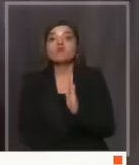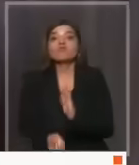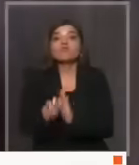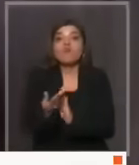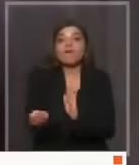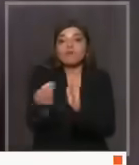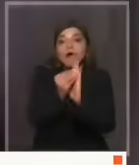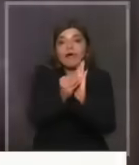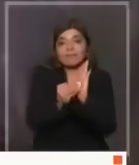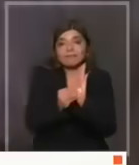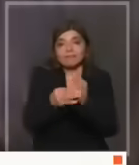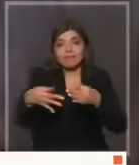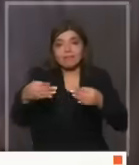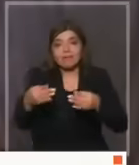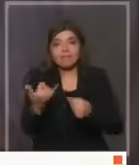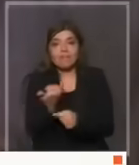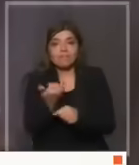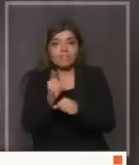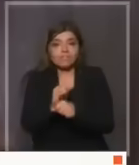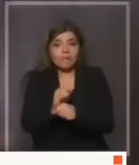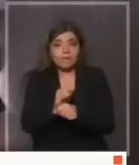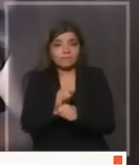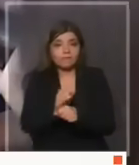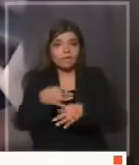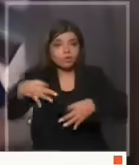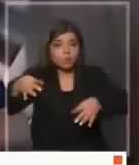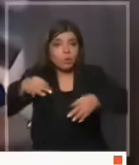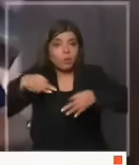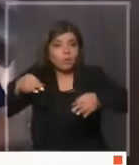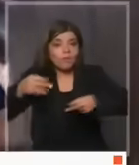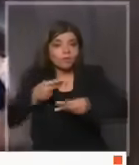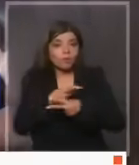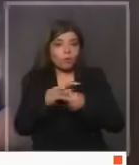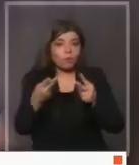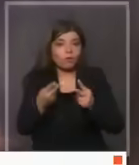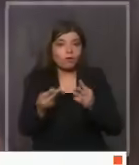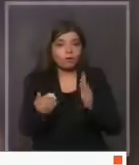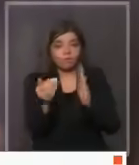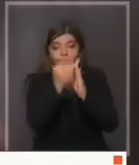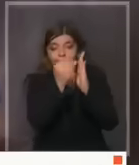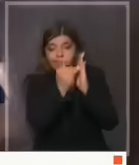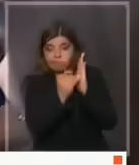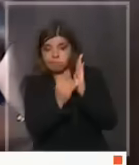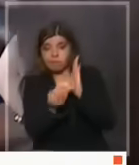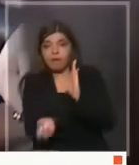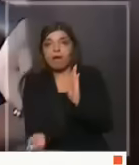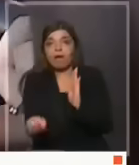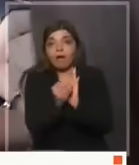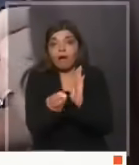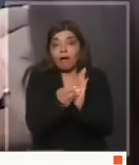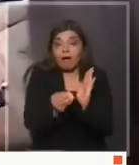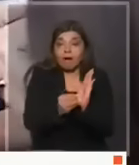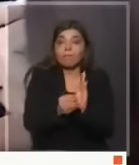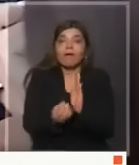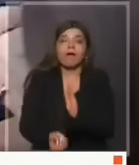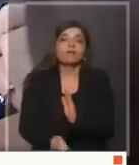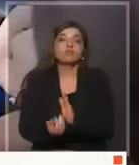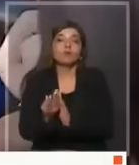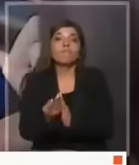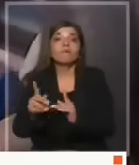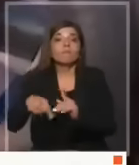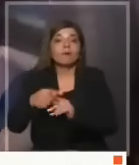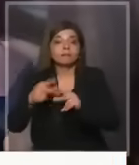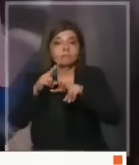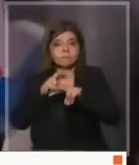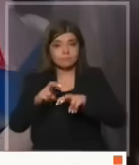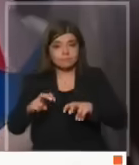falsificación de instrumento público, los nuevos antecedentes que constan en la carpeta, hay peritaje, cierto, de la Contraloría General de la